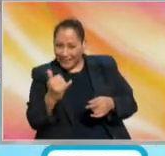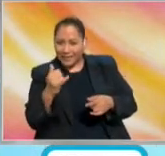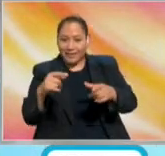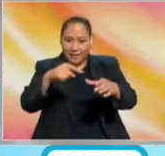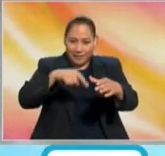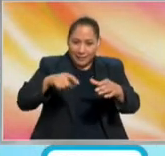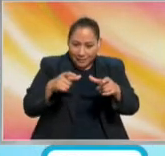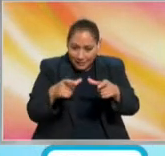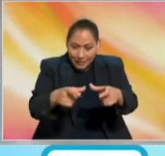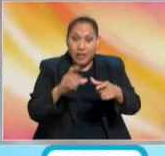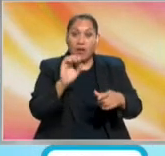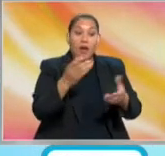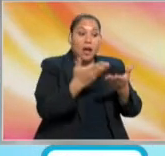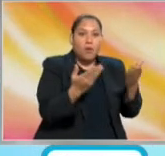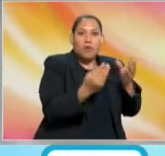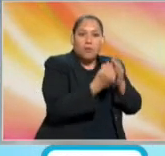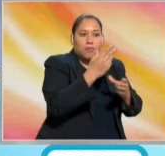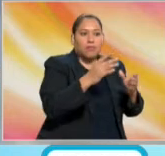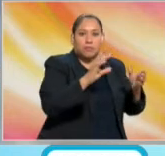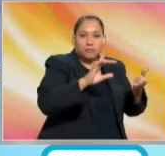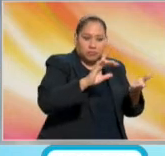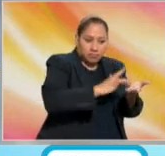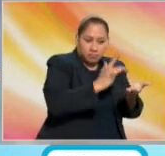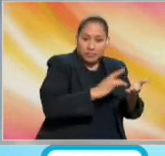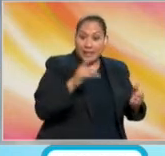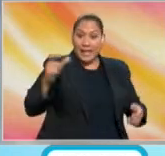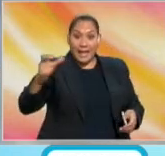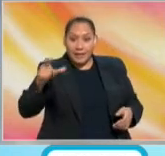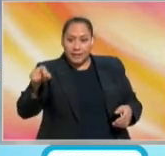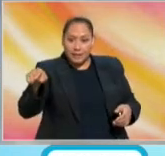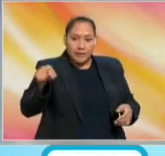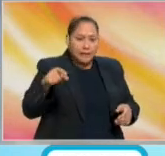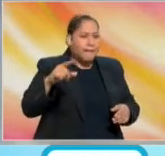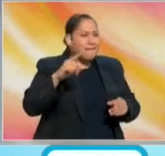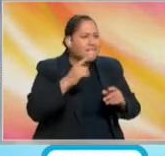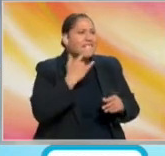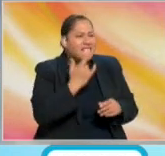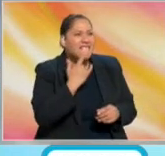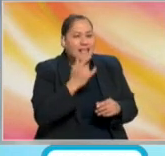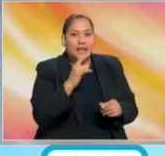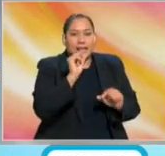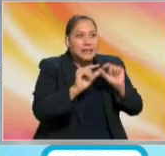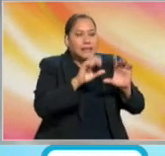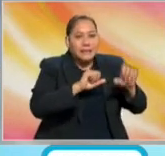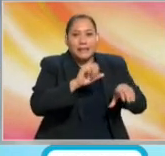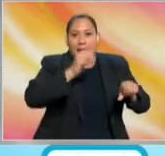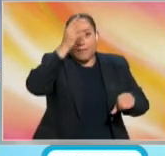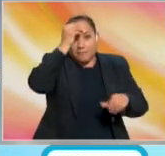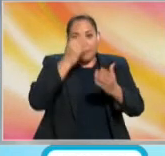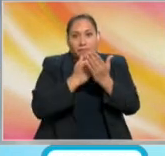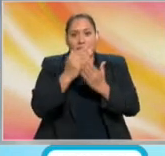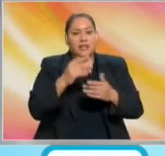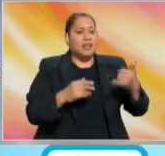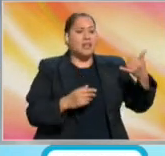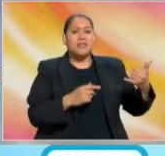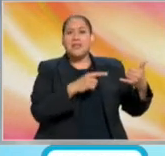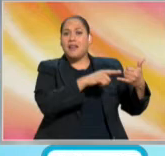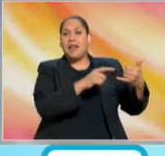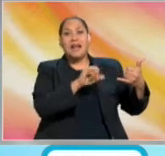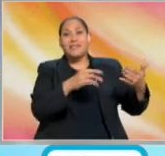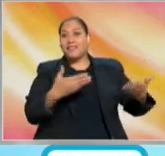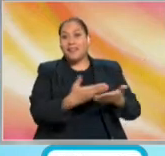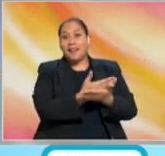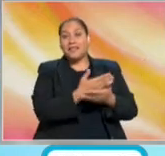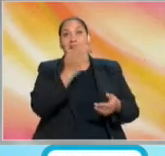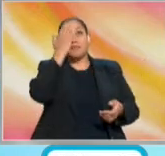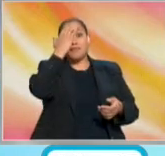Exacto, ¿No? digital. Entonces, evidentemente esta generación X se ha tenido que ir adaptando, mientras que los Y pues ya nacieron así. Por eso es